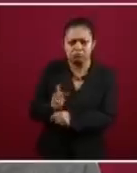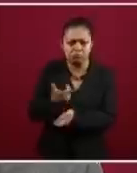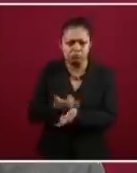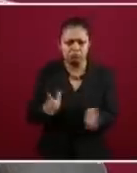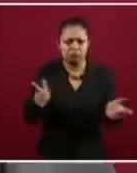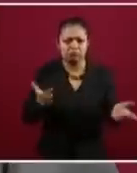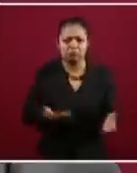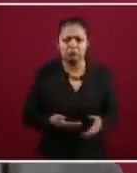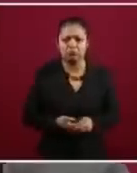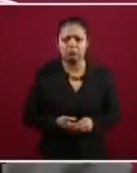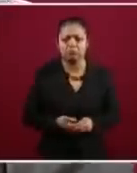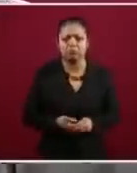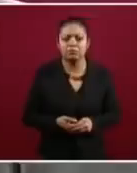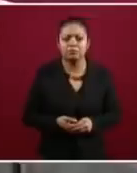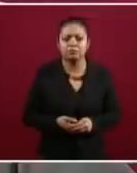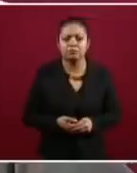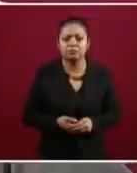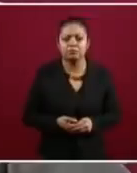a